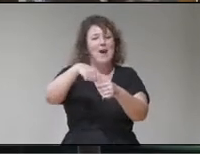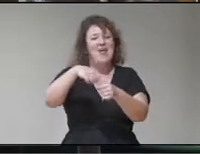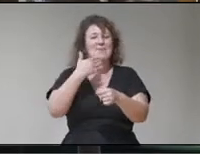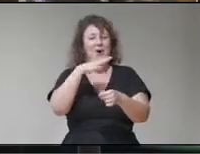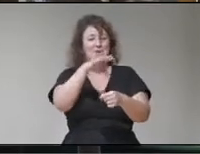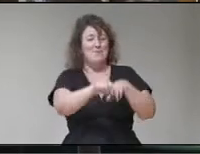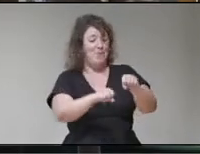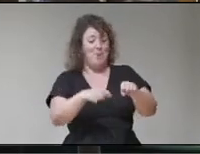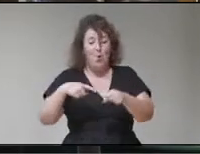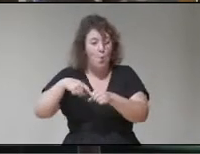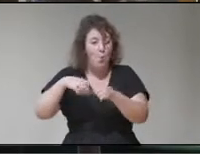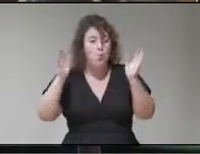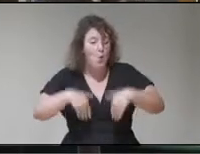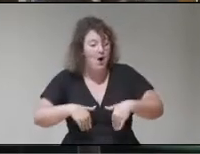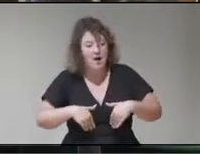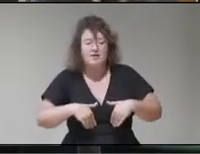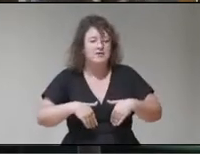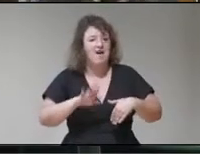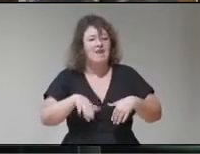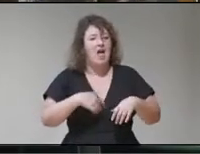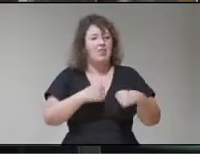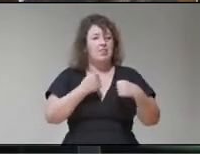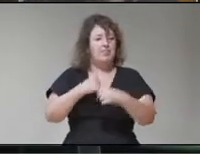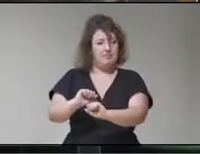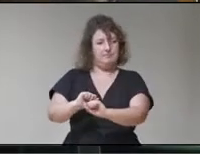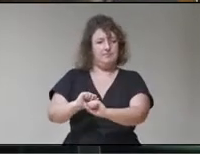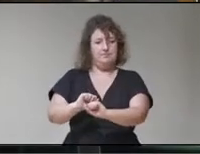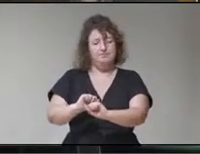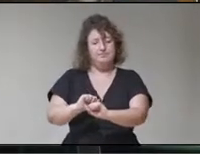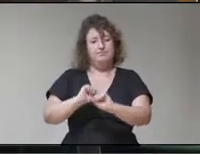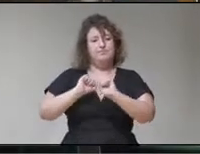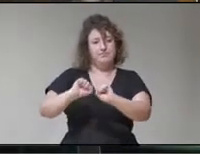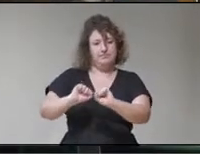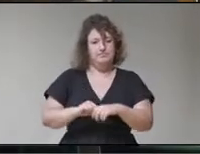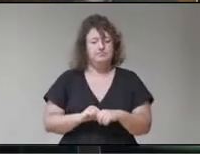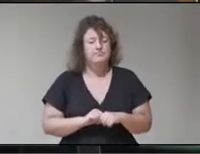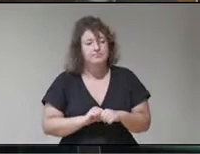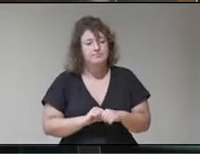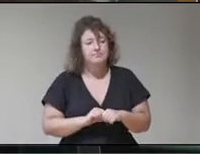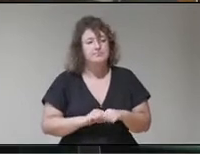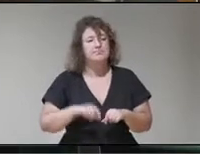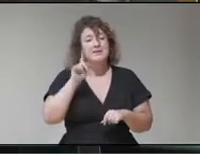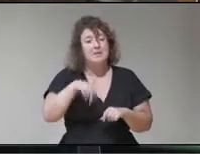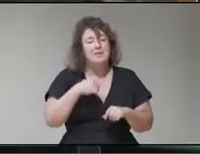lo tanto va a ser arrastrado hacia el exterior. Además de eso, producen